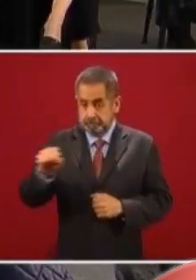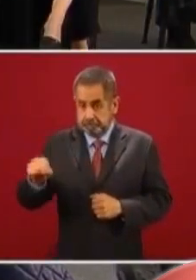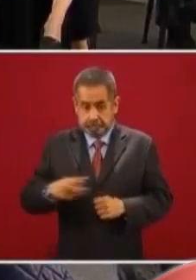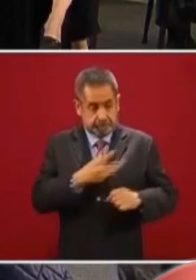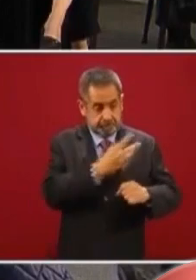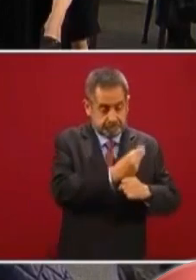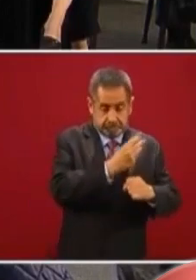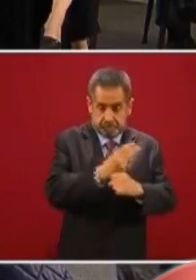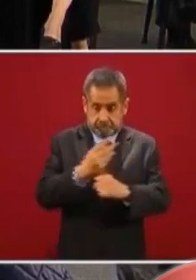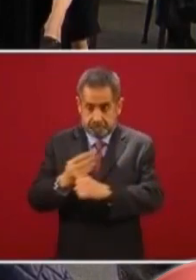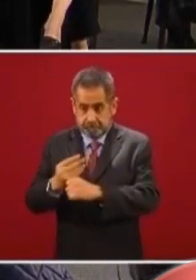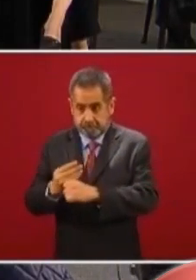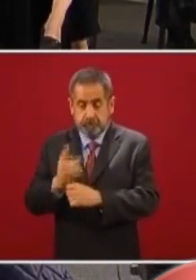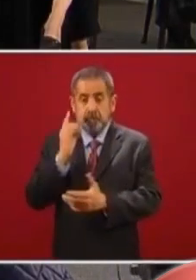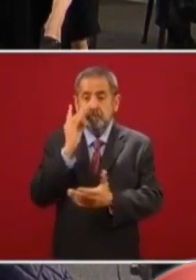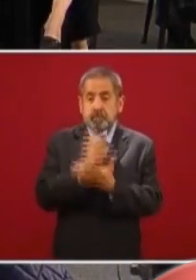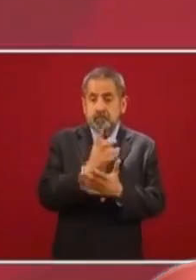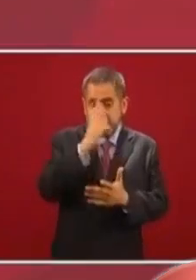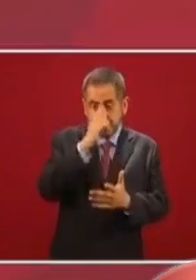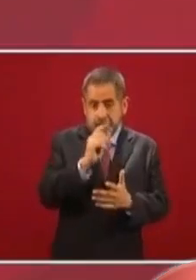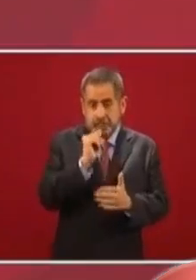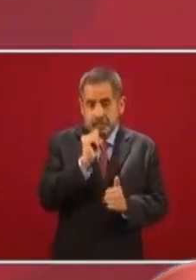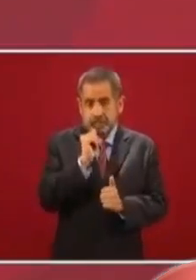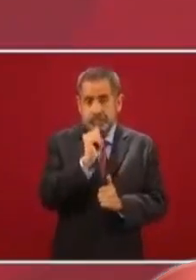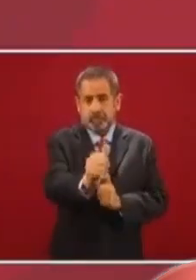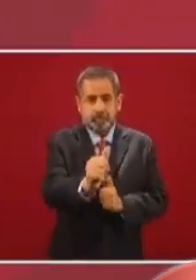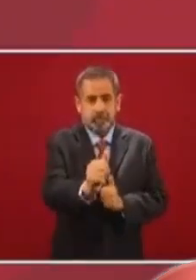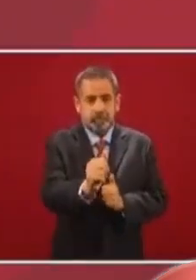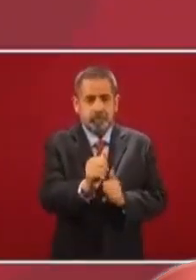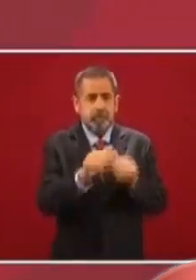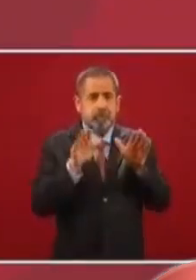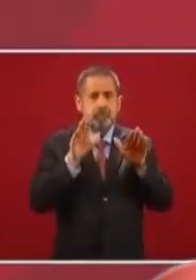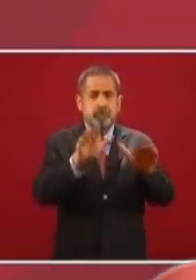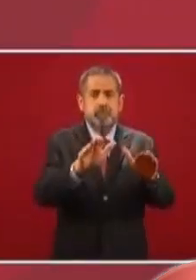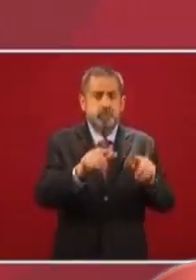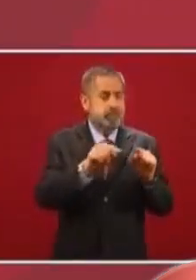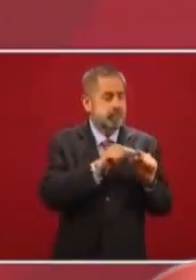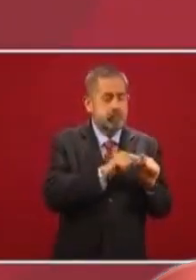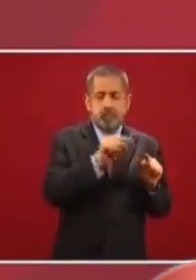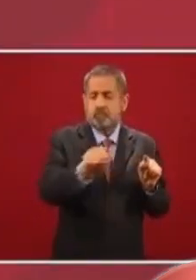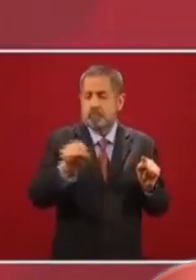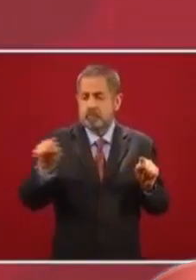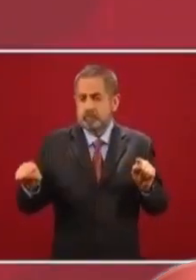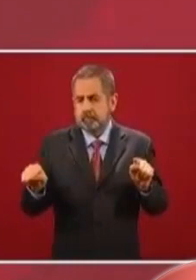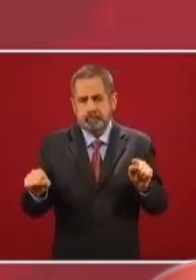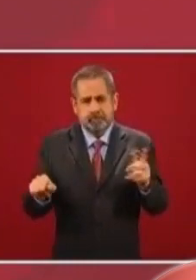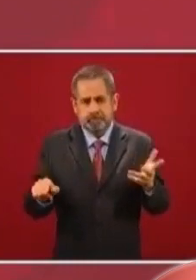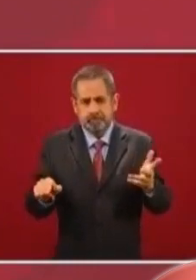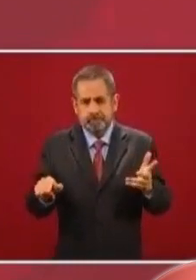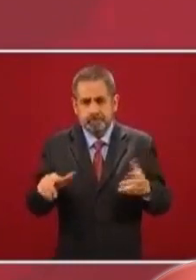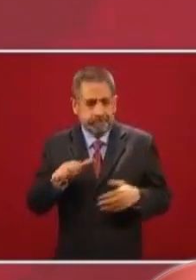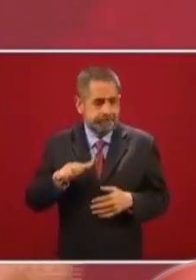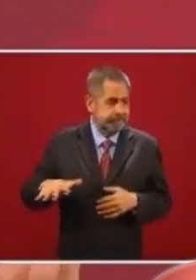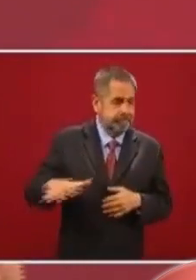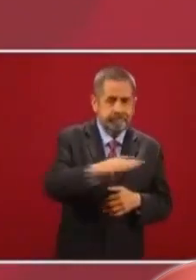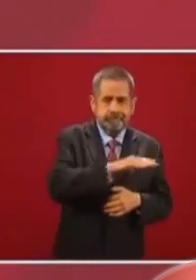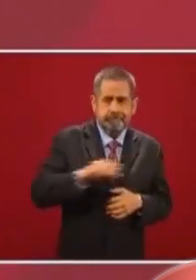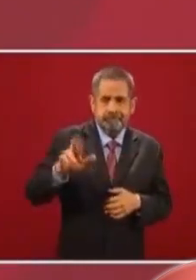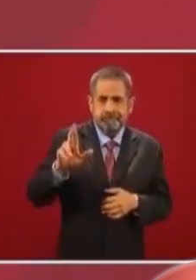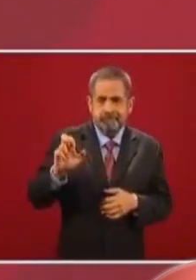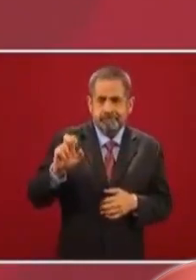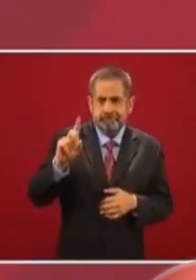no solamente son para conectar el aeropuerto o entre aeropuertos, es una red vial que